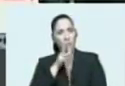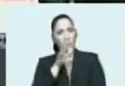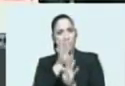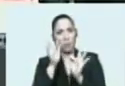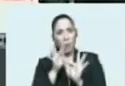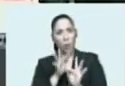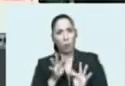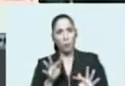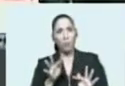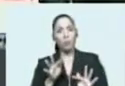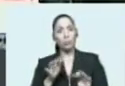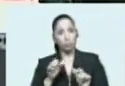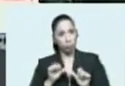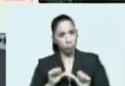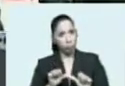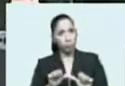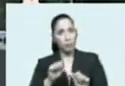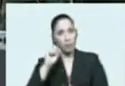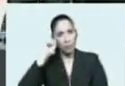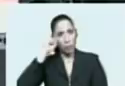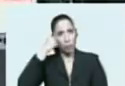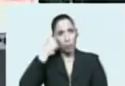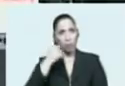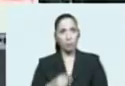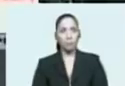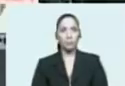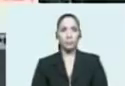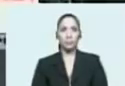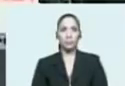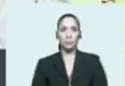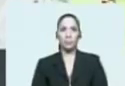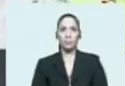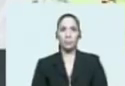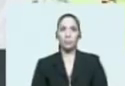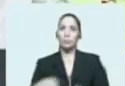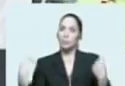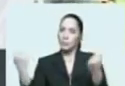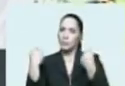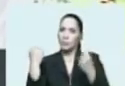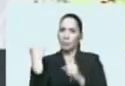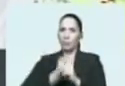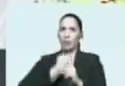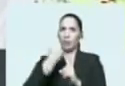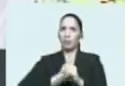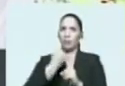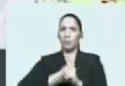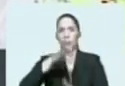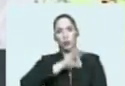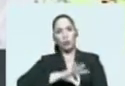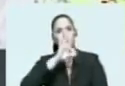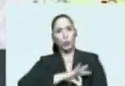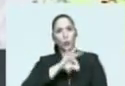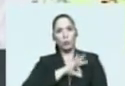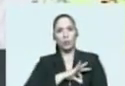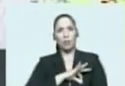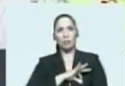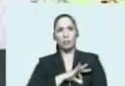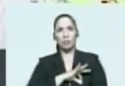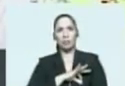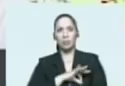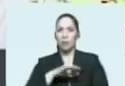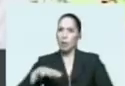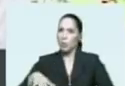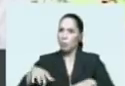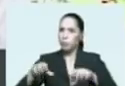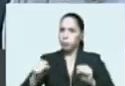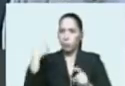obligatorio recordar los cotidianas su consigna de lucha del socialismo se conquista